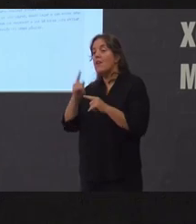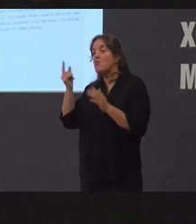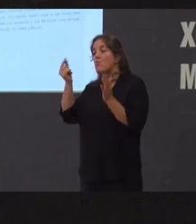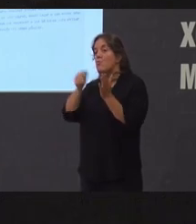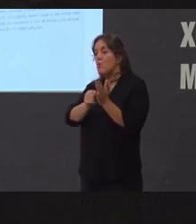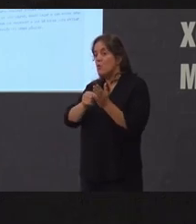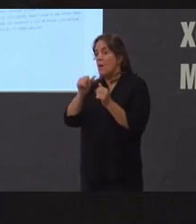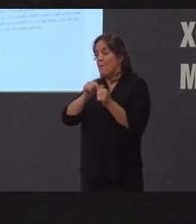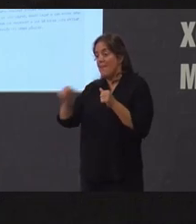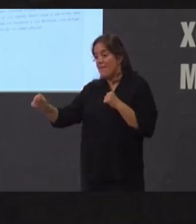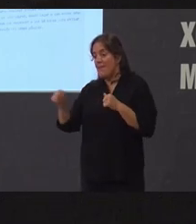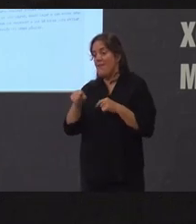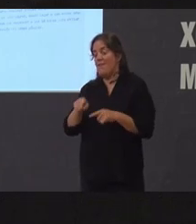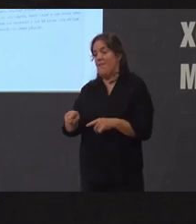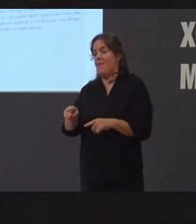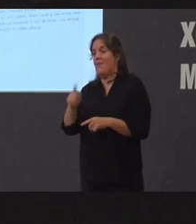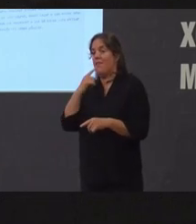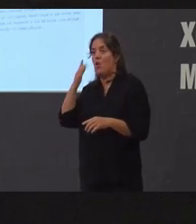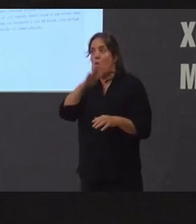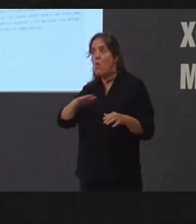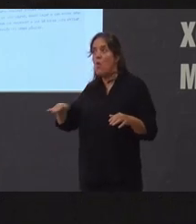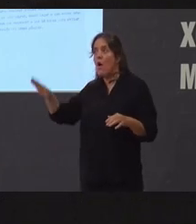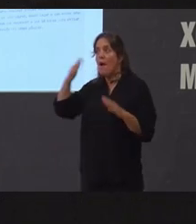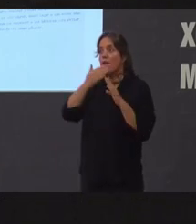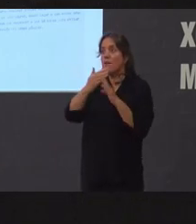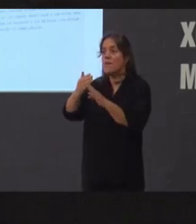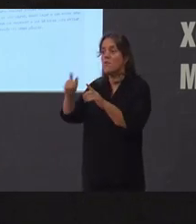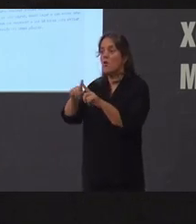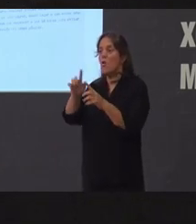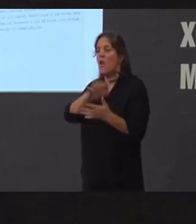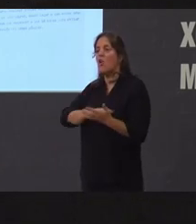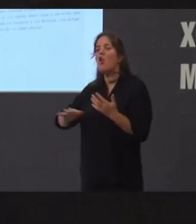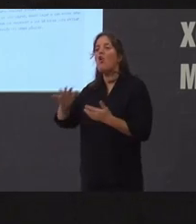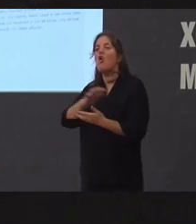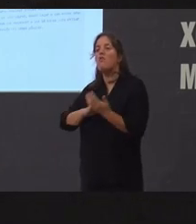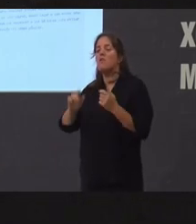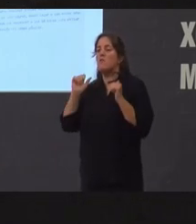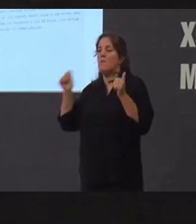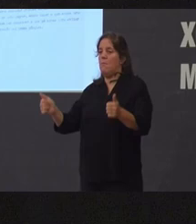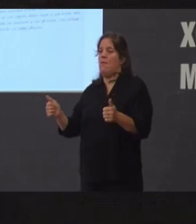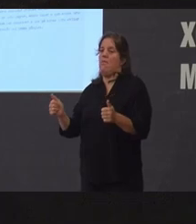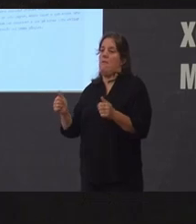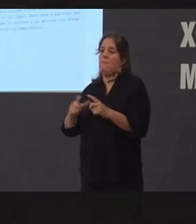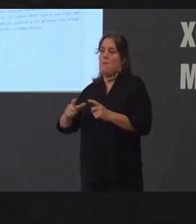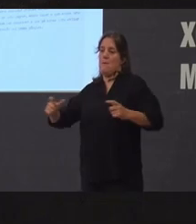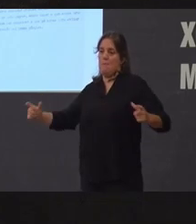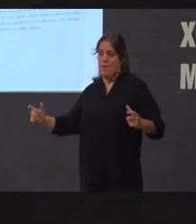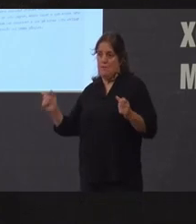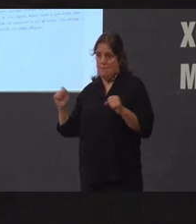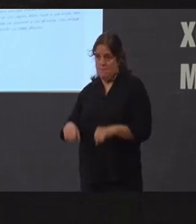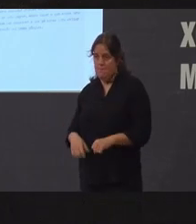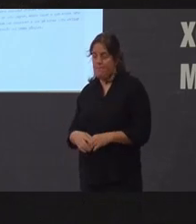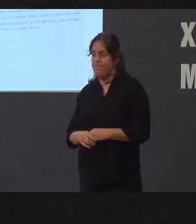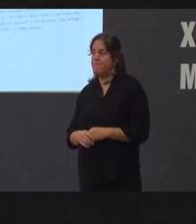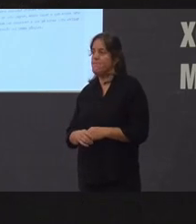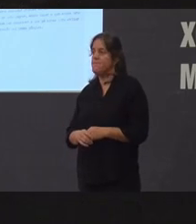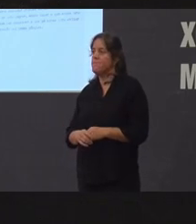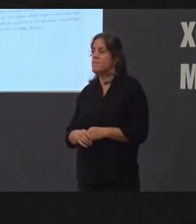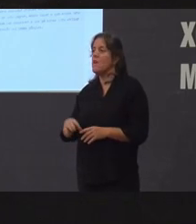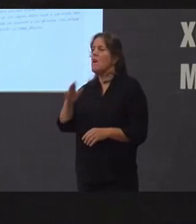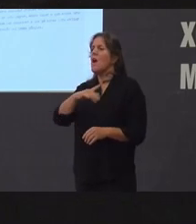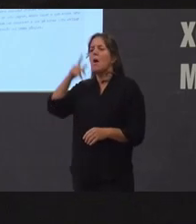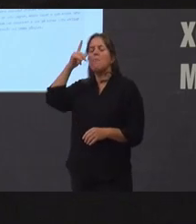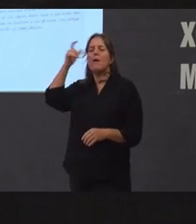que no resto dos lugares a conflictividade se estenda ainda máis. Na parroquia de